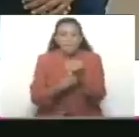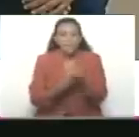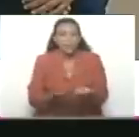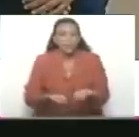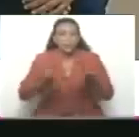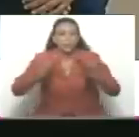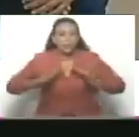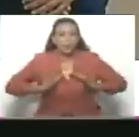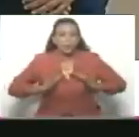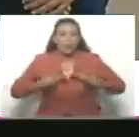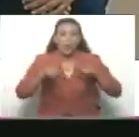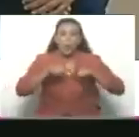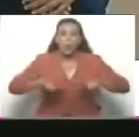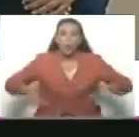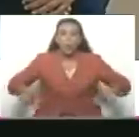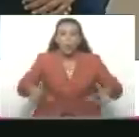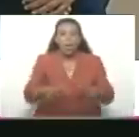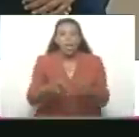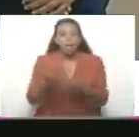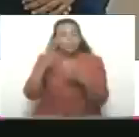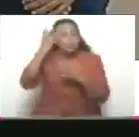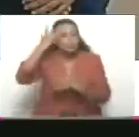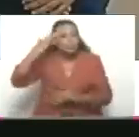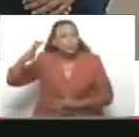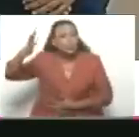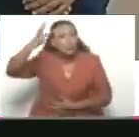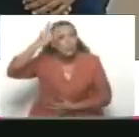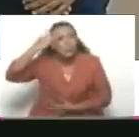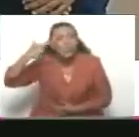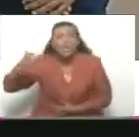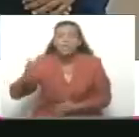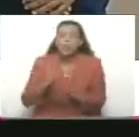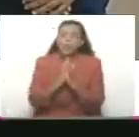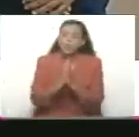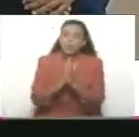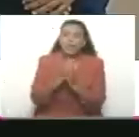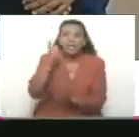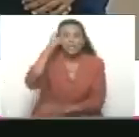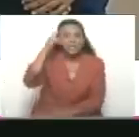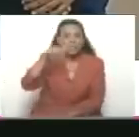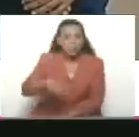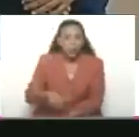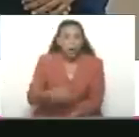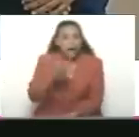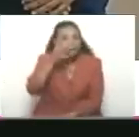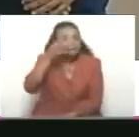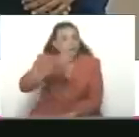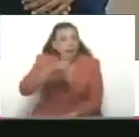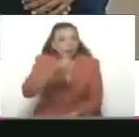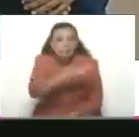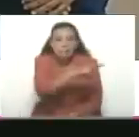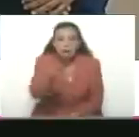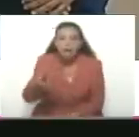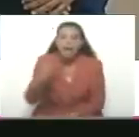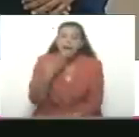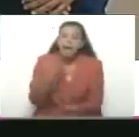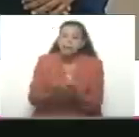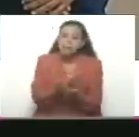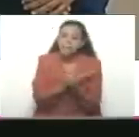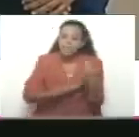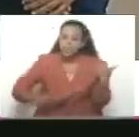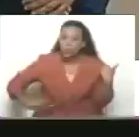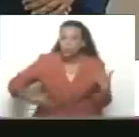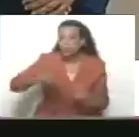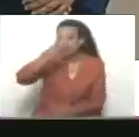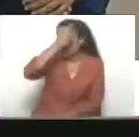que tenemos con este hospital es un sueño que siempre tuvo el municipio y que hoy el hoy en día lo hemos consolidado gracias a usted gracias a nuestro capitán